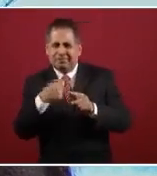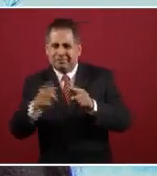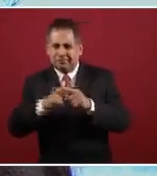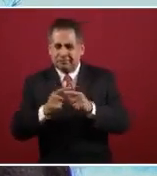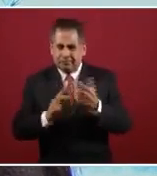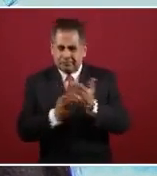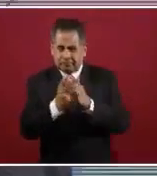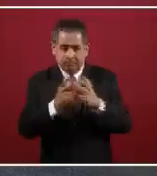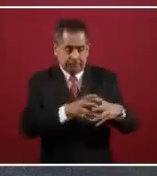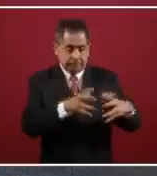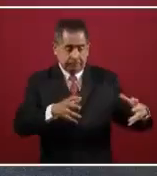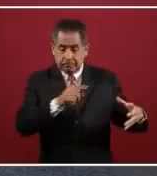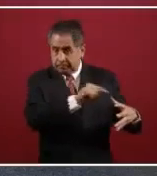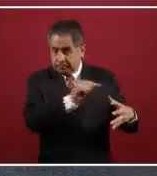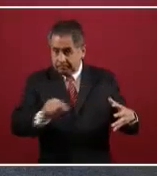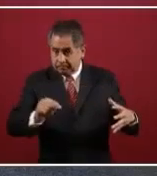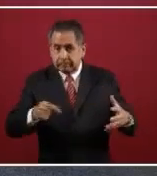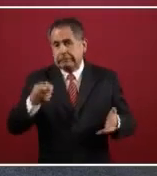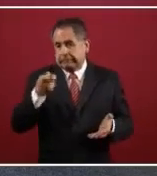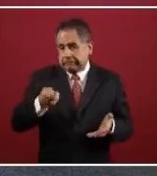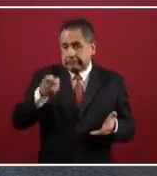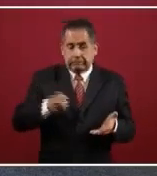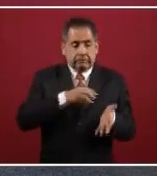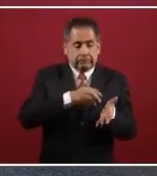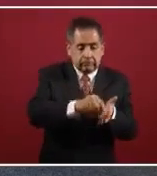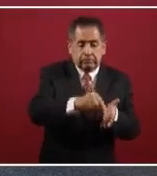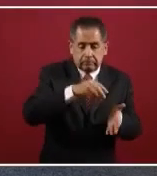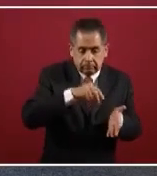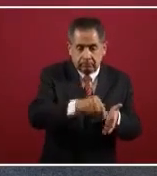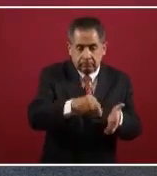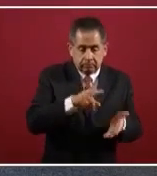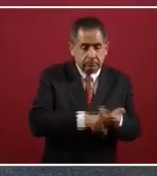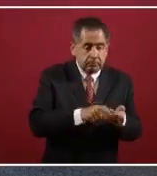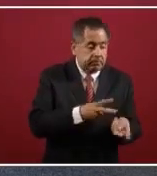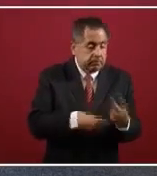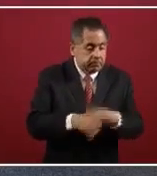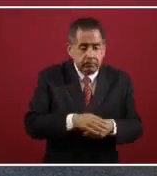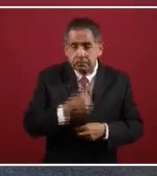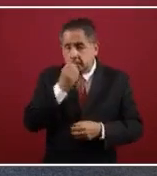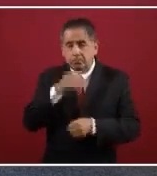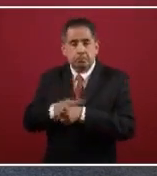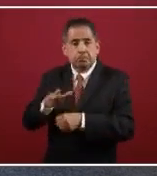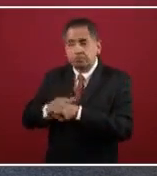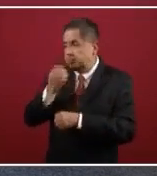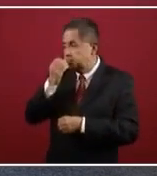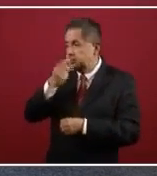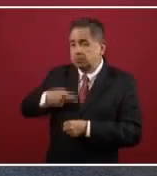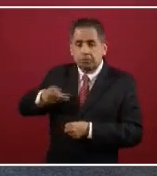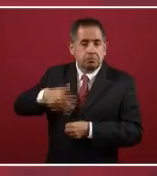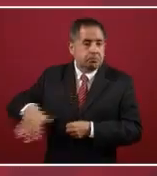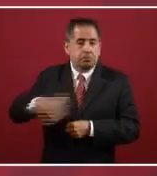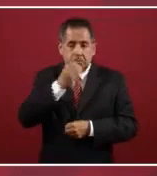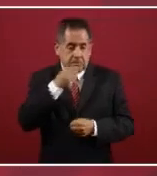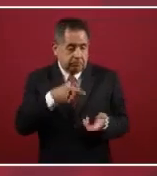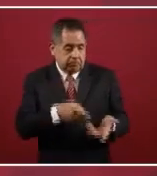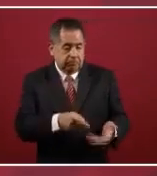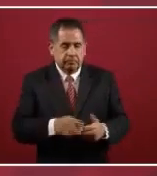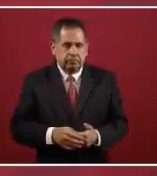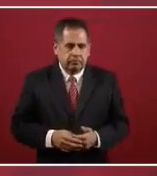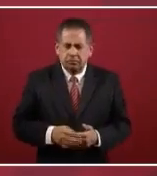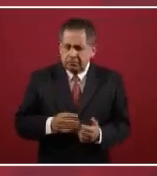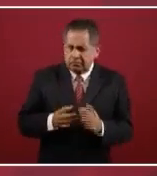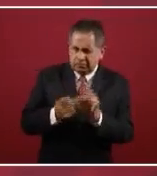dan. Y recordar también que este es el alimento principal de las familias campesinas de México. ¿Por qué comento